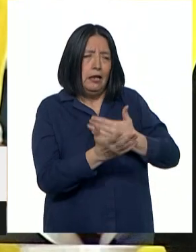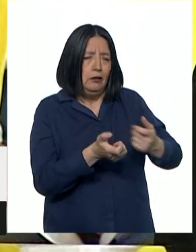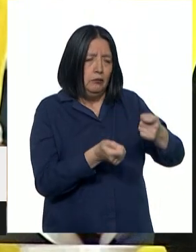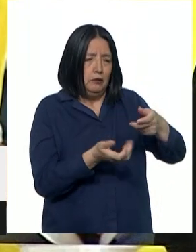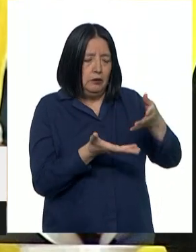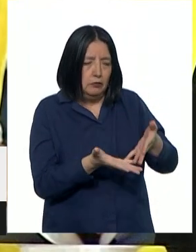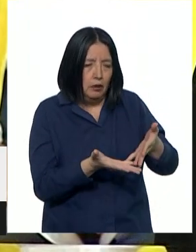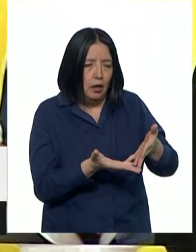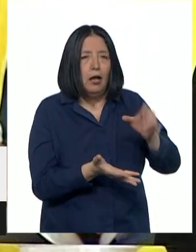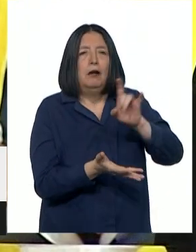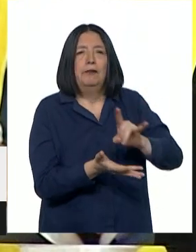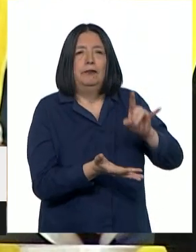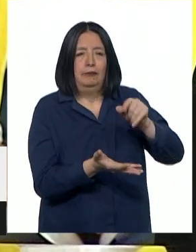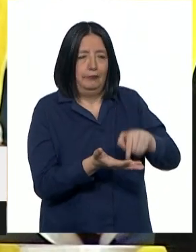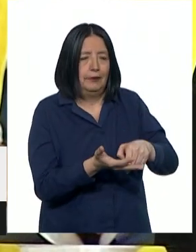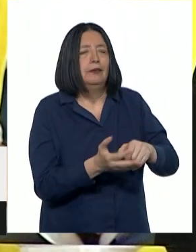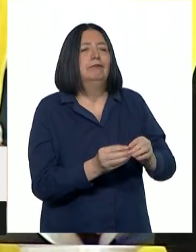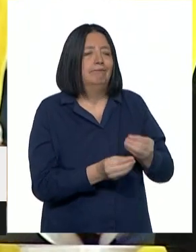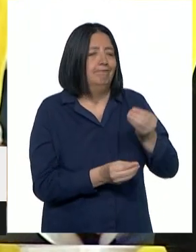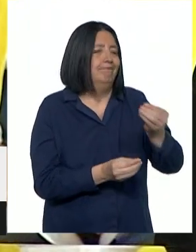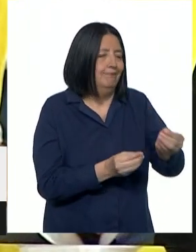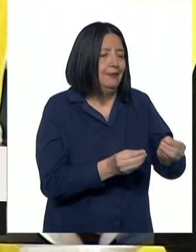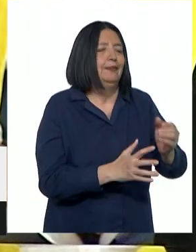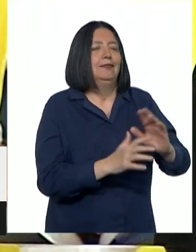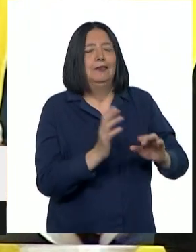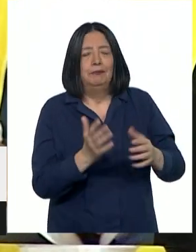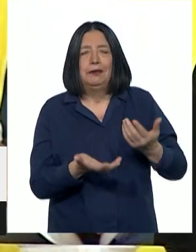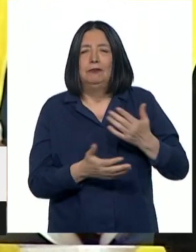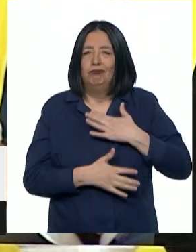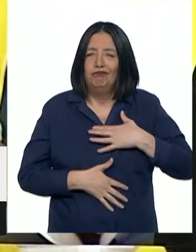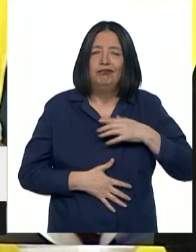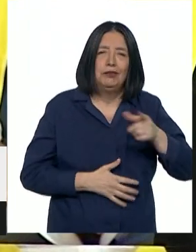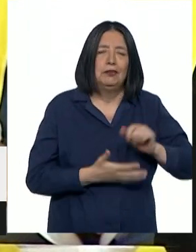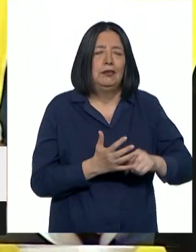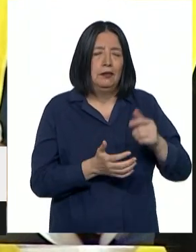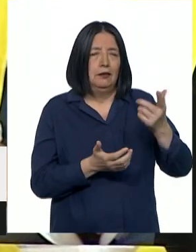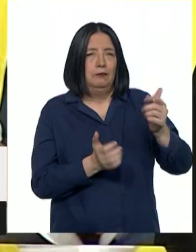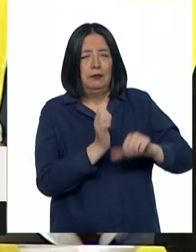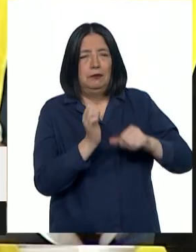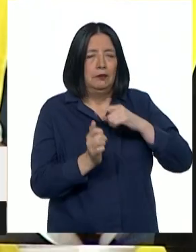es para utilizarlas en el bienestar de nuestras hermanas y hermanos.